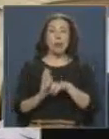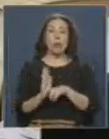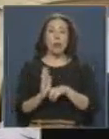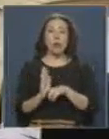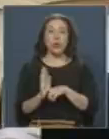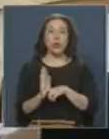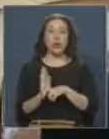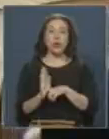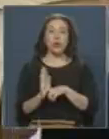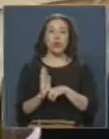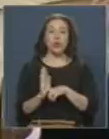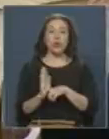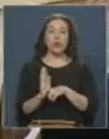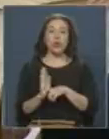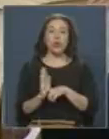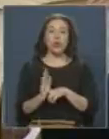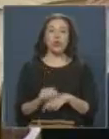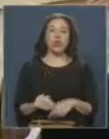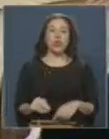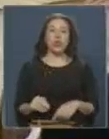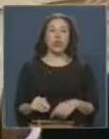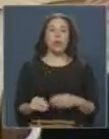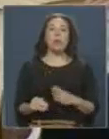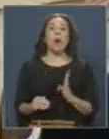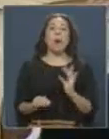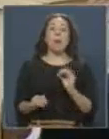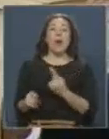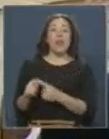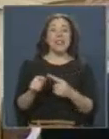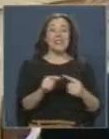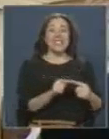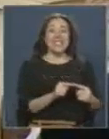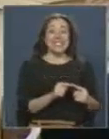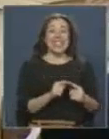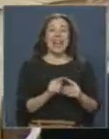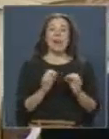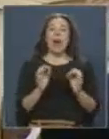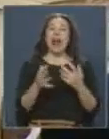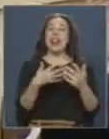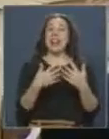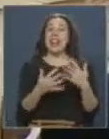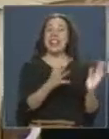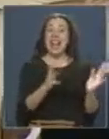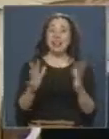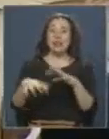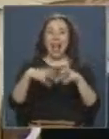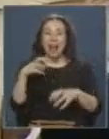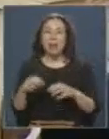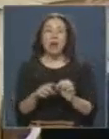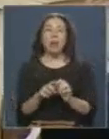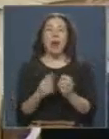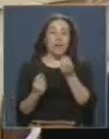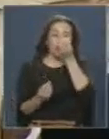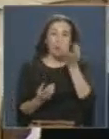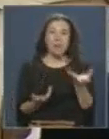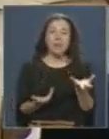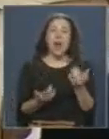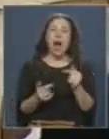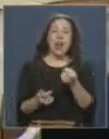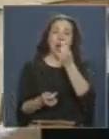nombre de la biodiversidad, a nombre de la naturaleza y con una violenta hipocresía, hoy la Reserva Mundial,